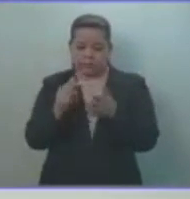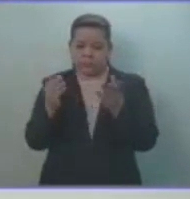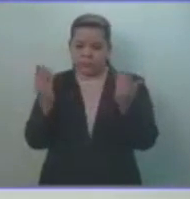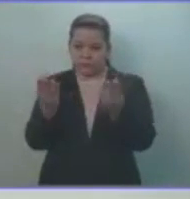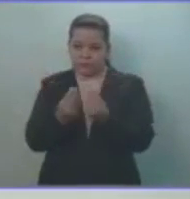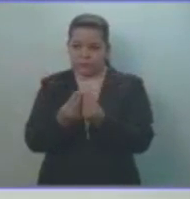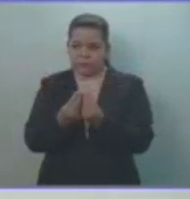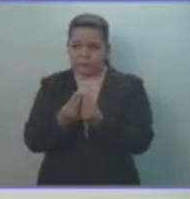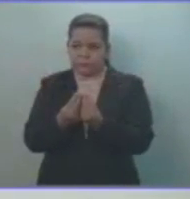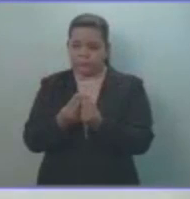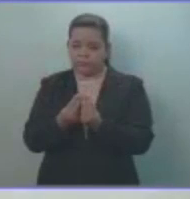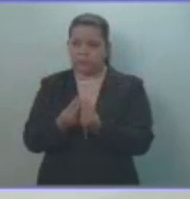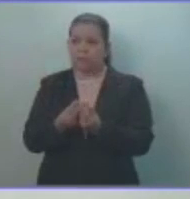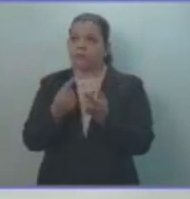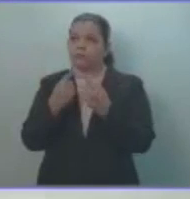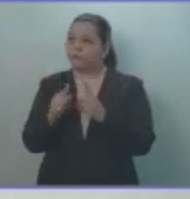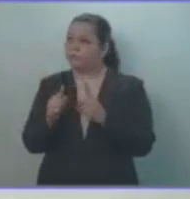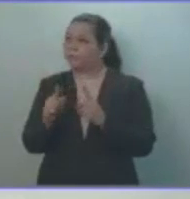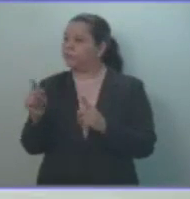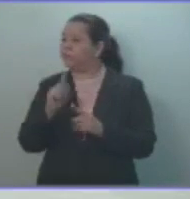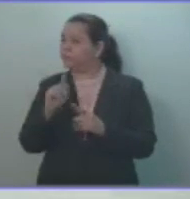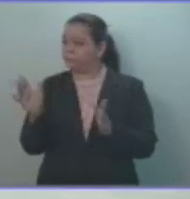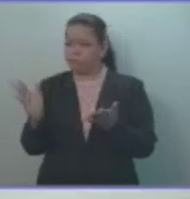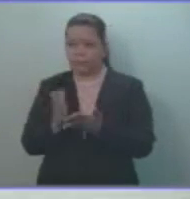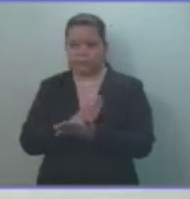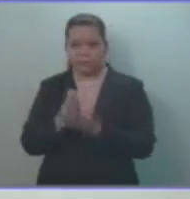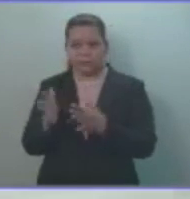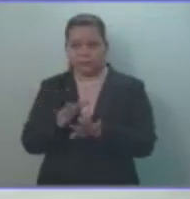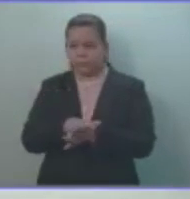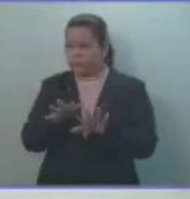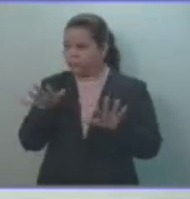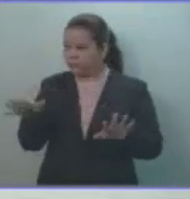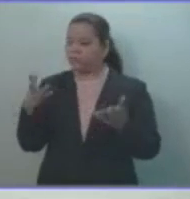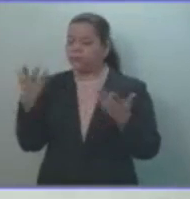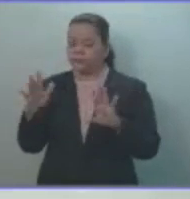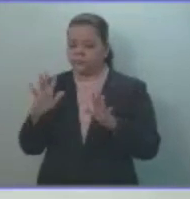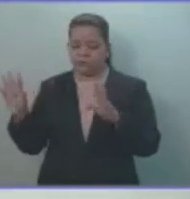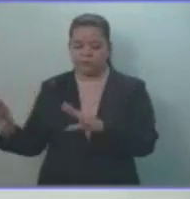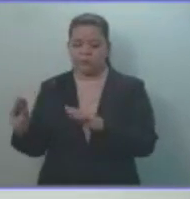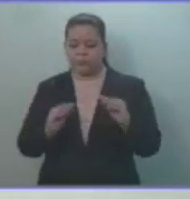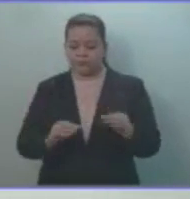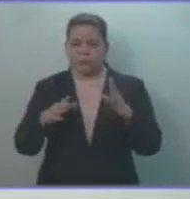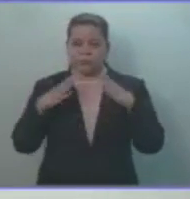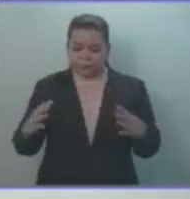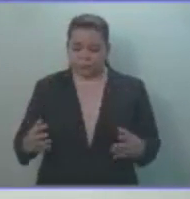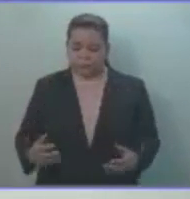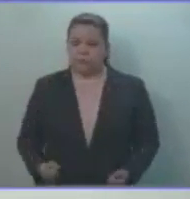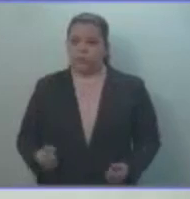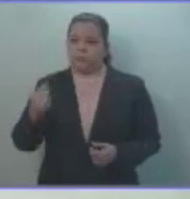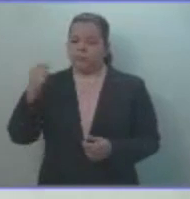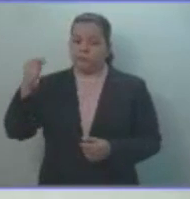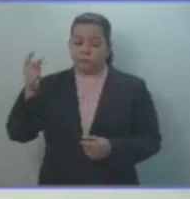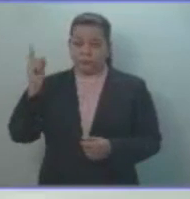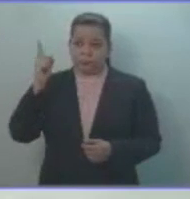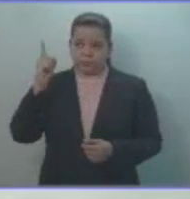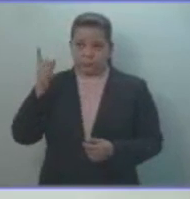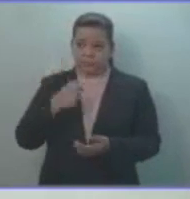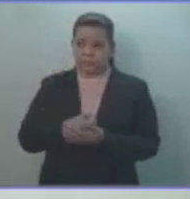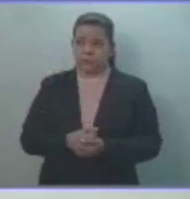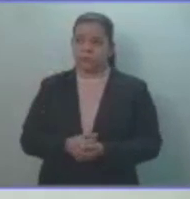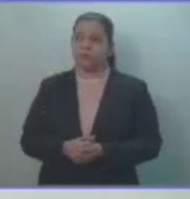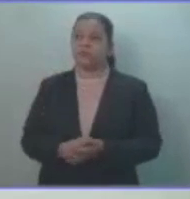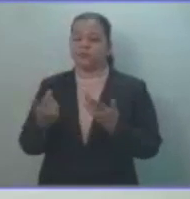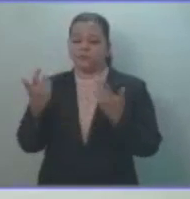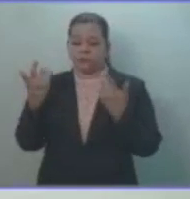económico, sin exclusiones, que ha implementado el gobierno del presidente profesor Salvador Sánchez Serén, tomando